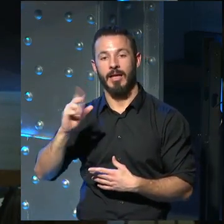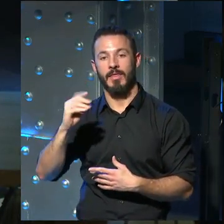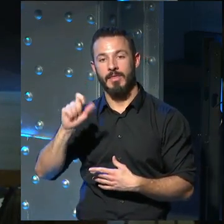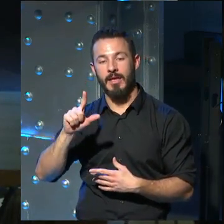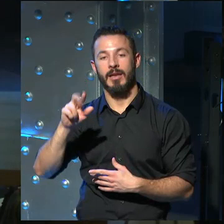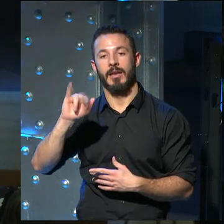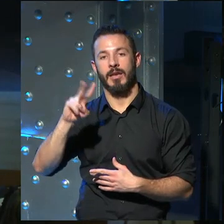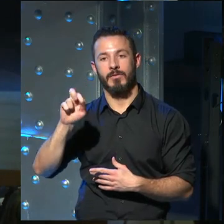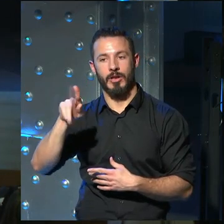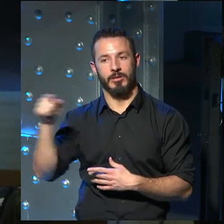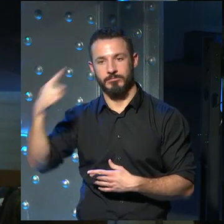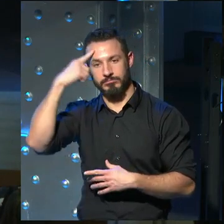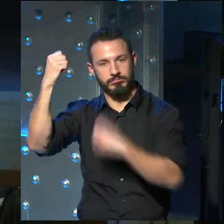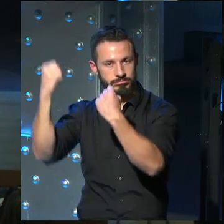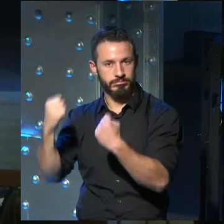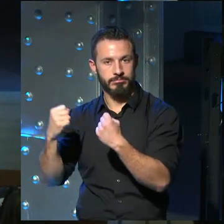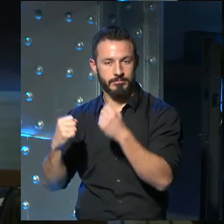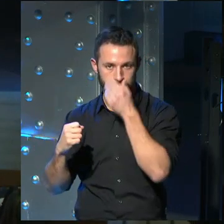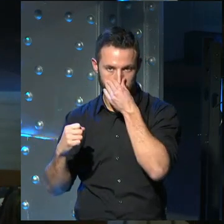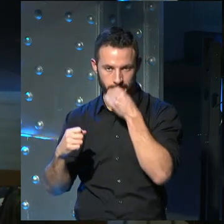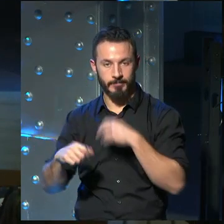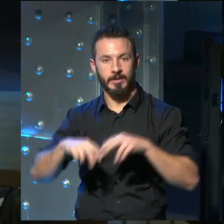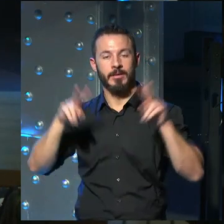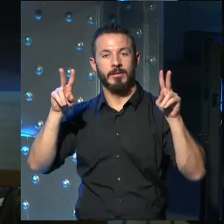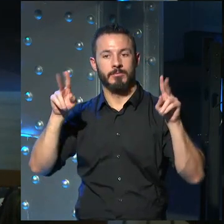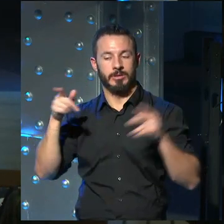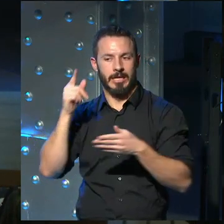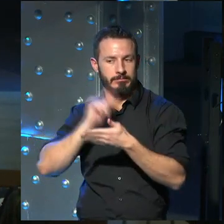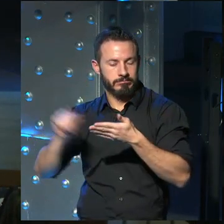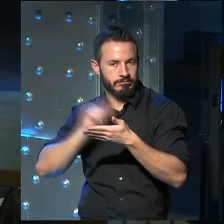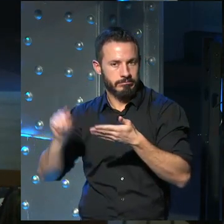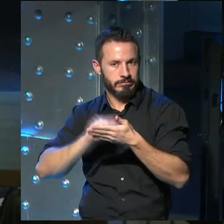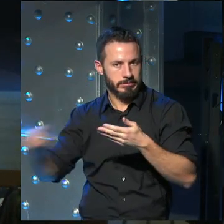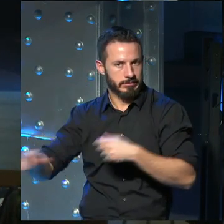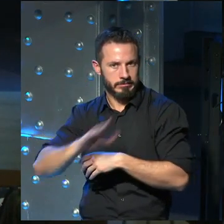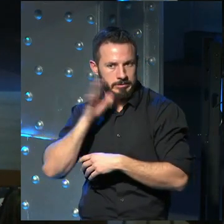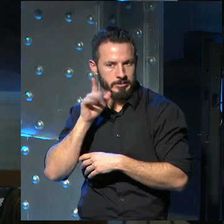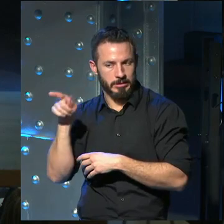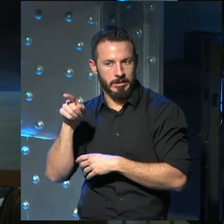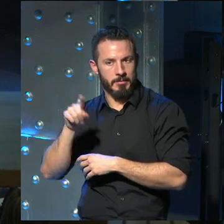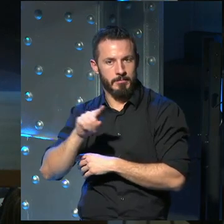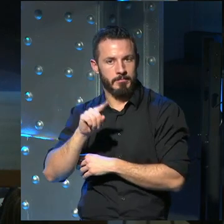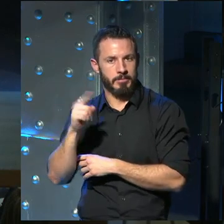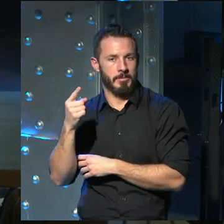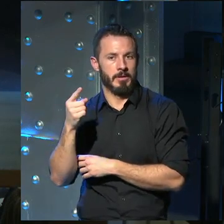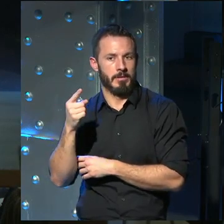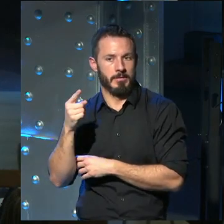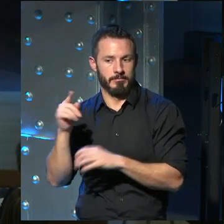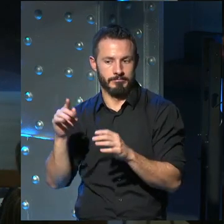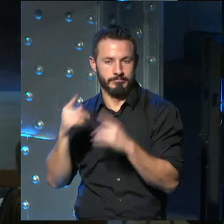la verdad es que es una sabia en estas cosas tan magníficas que escribe, que es la primera, pero no esperamos